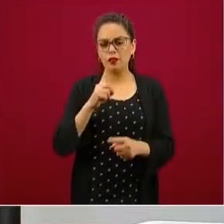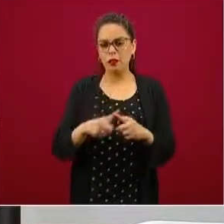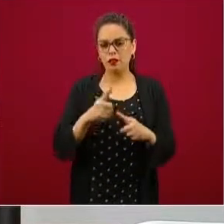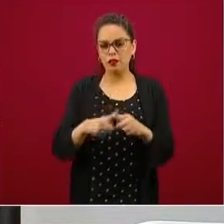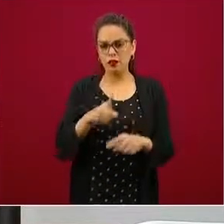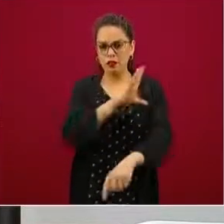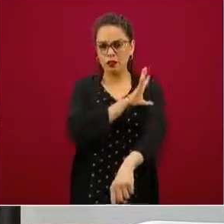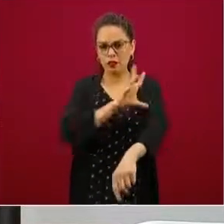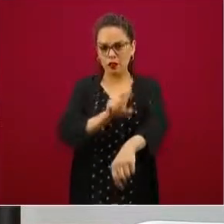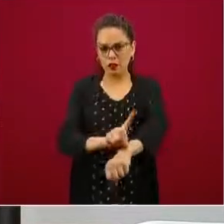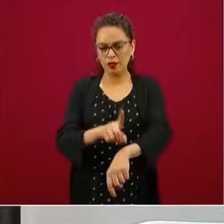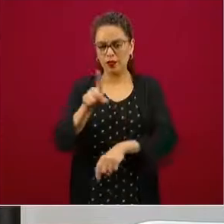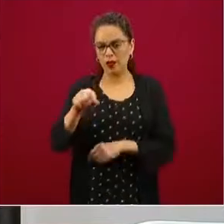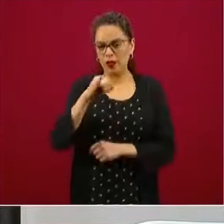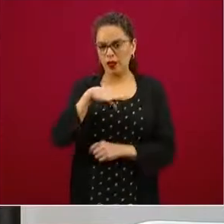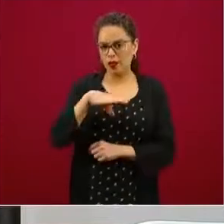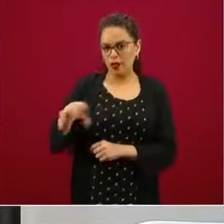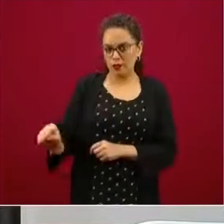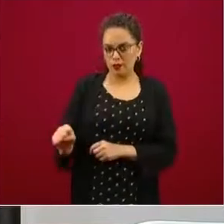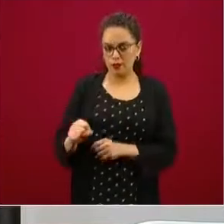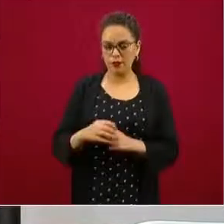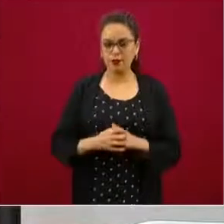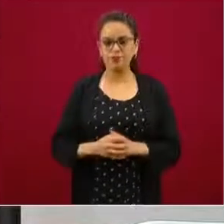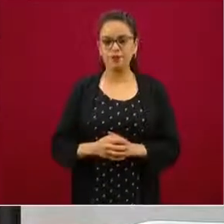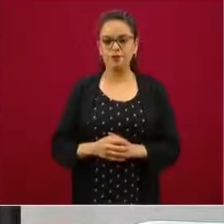Seguro Social sobre la